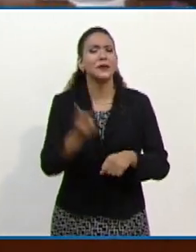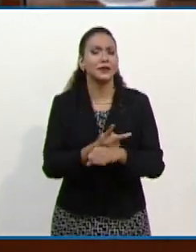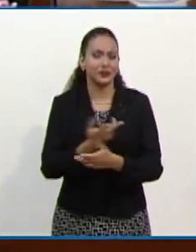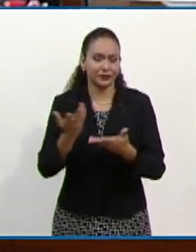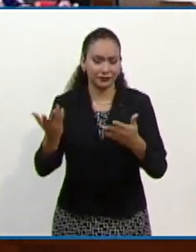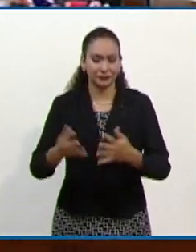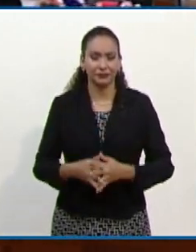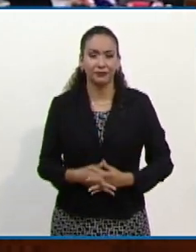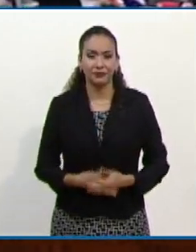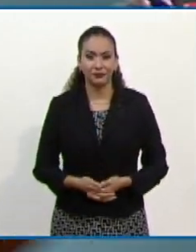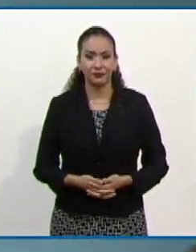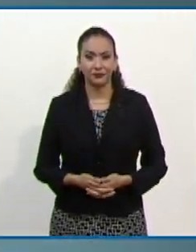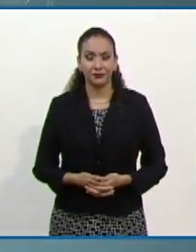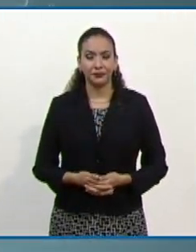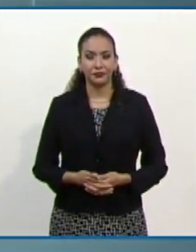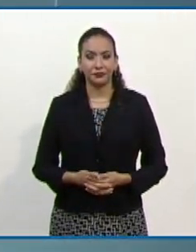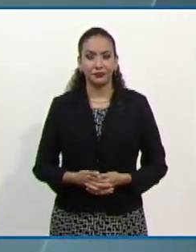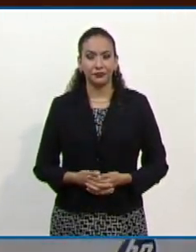de los argumentos.